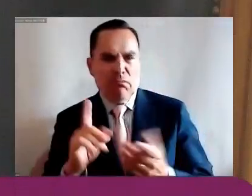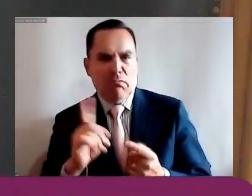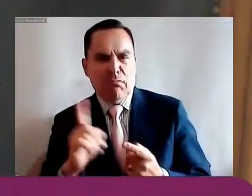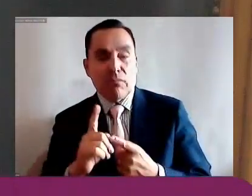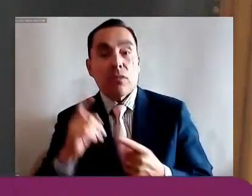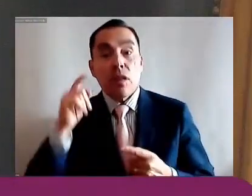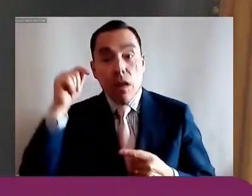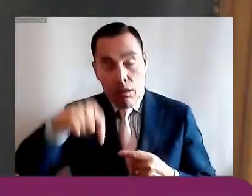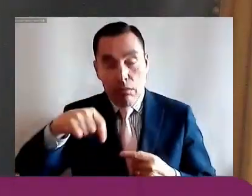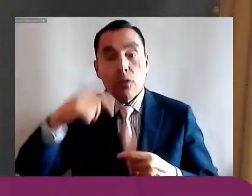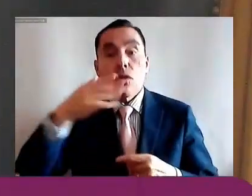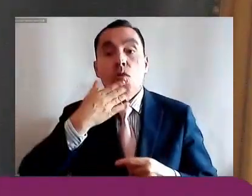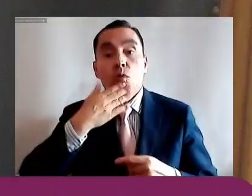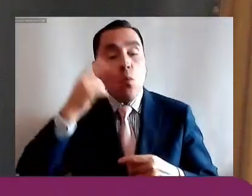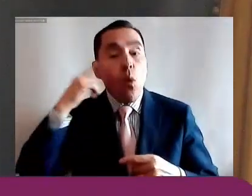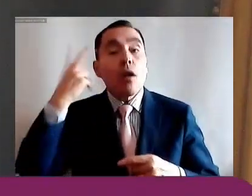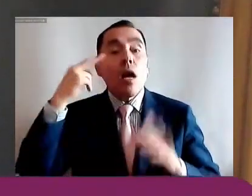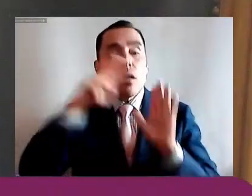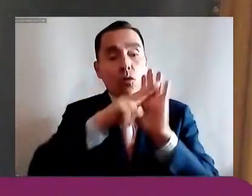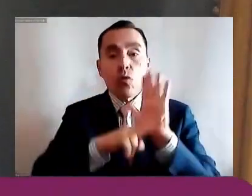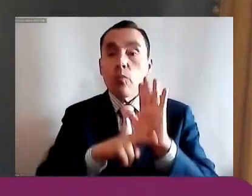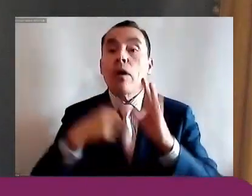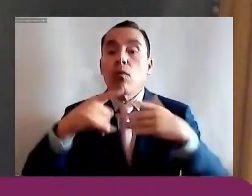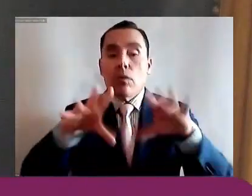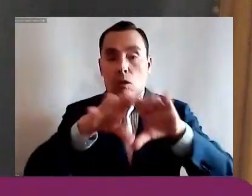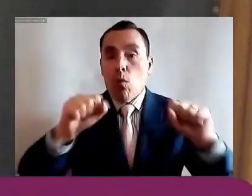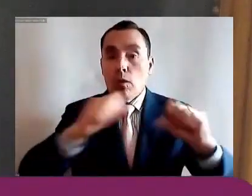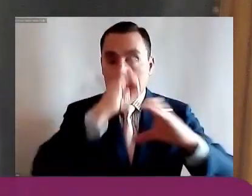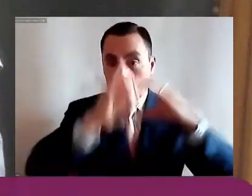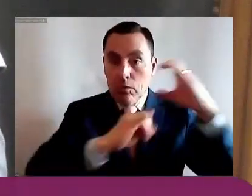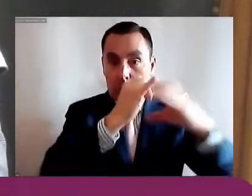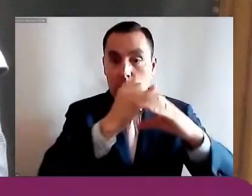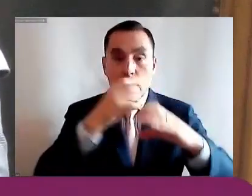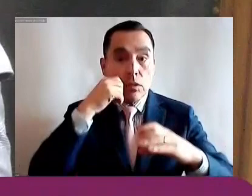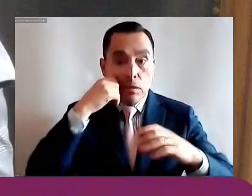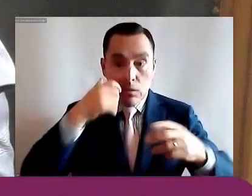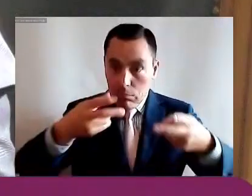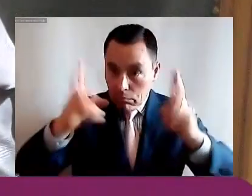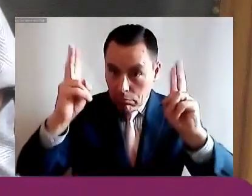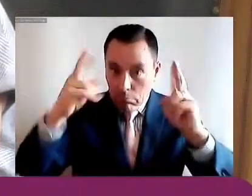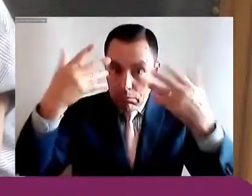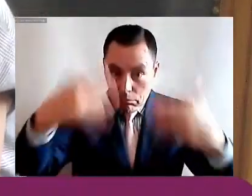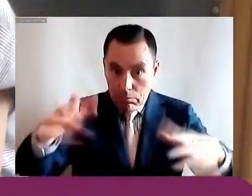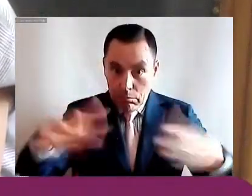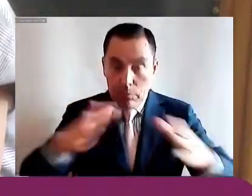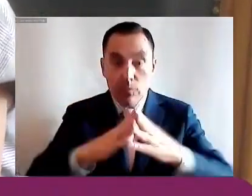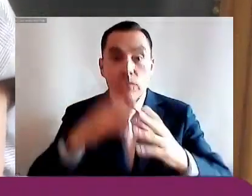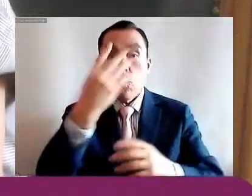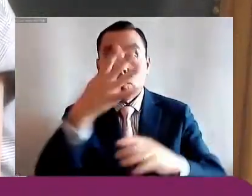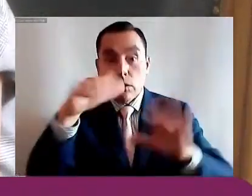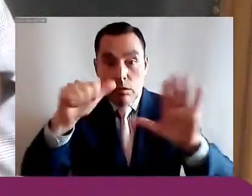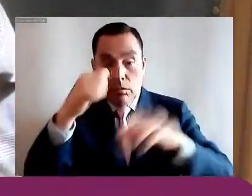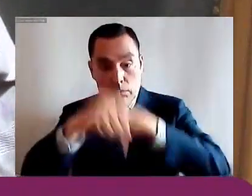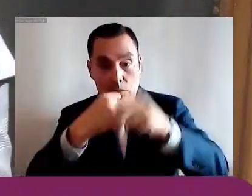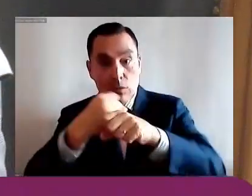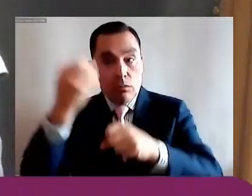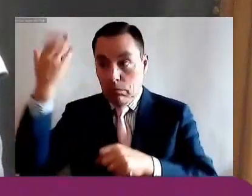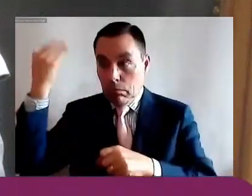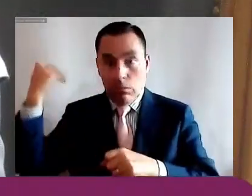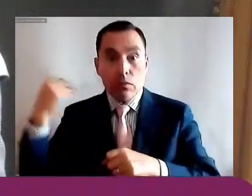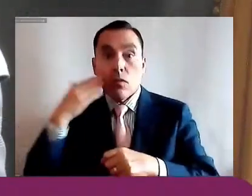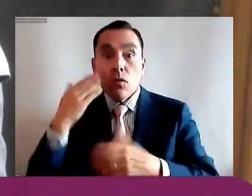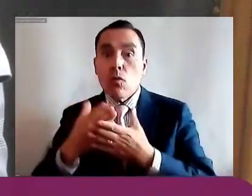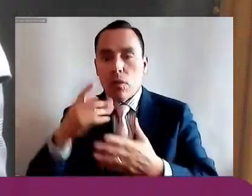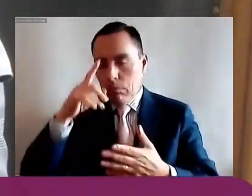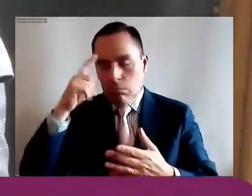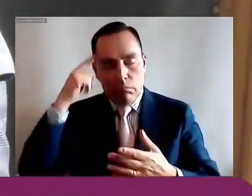reconocimiento normativo en diversos instrumentos internacionales de derechos humanos. A 46 años de este reconocimiento de